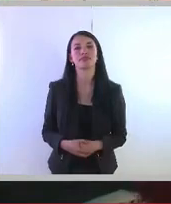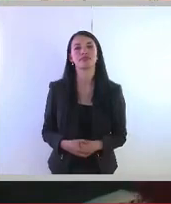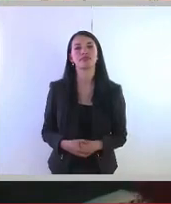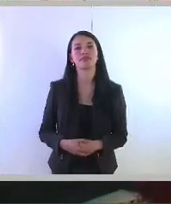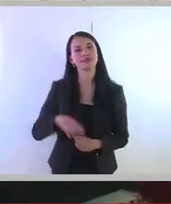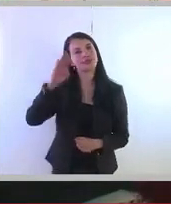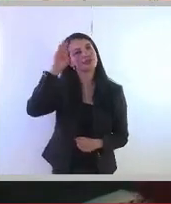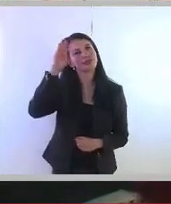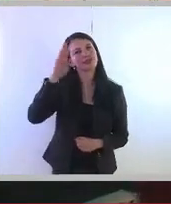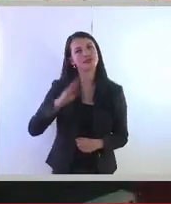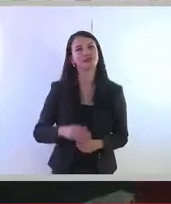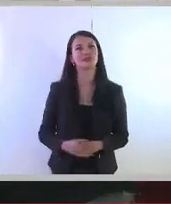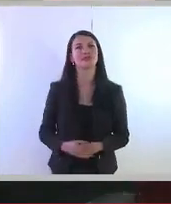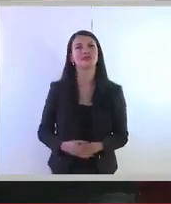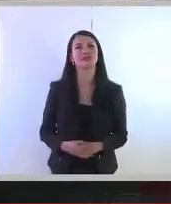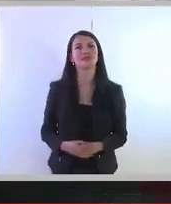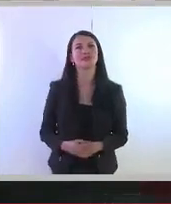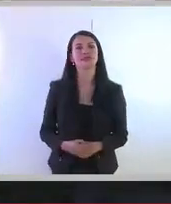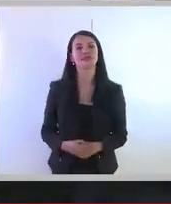Hola.